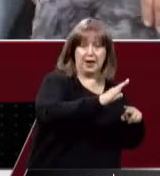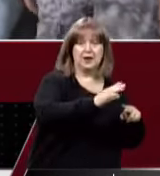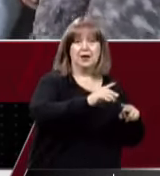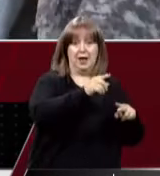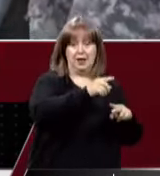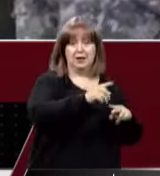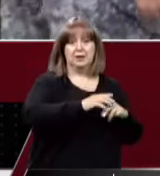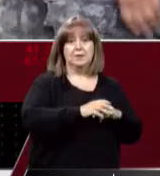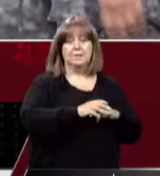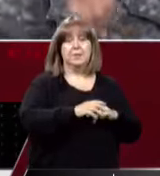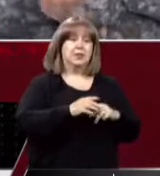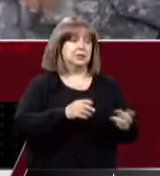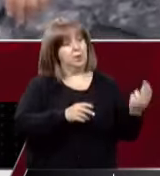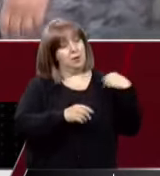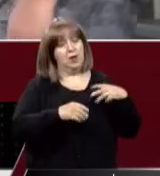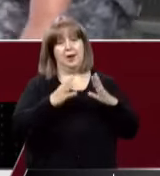la casa? Me lo traje.